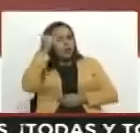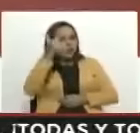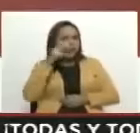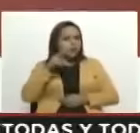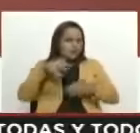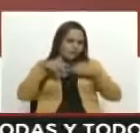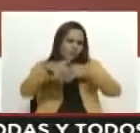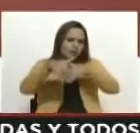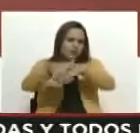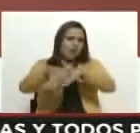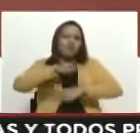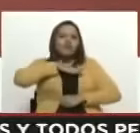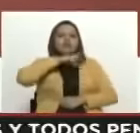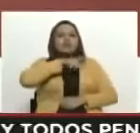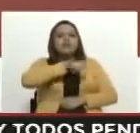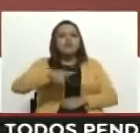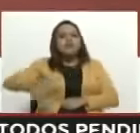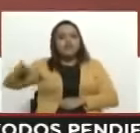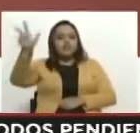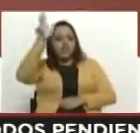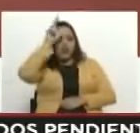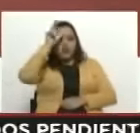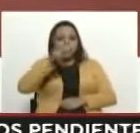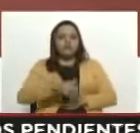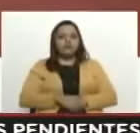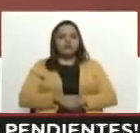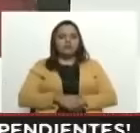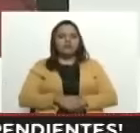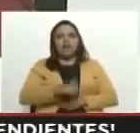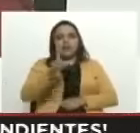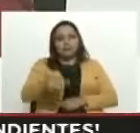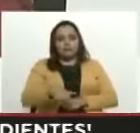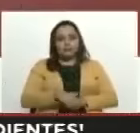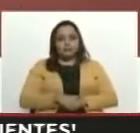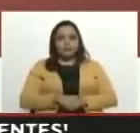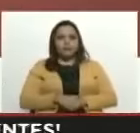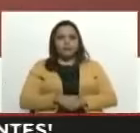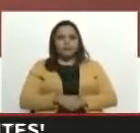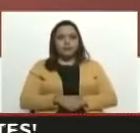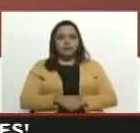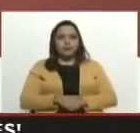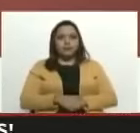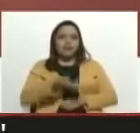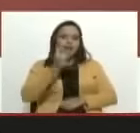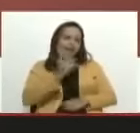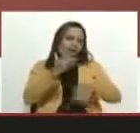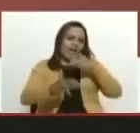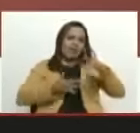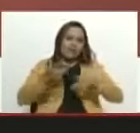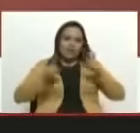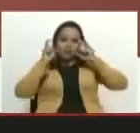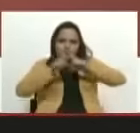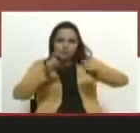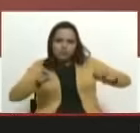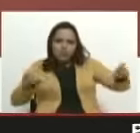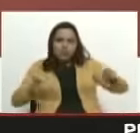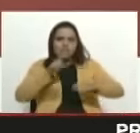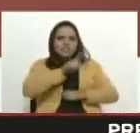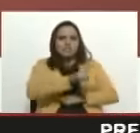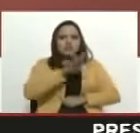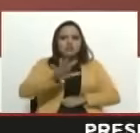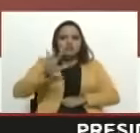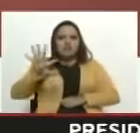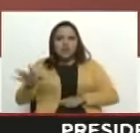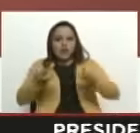gente marchando. Falcón, Víctor. Hubo jornadas de formación, 155